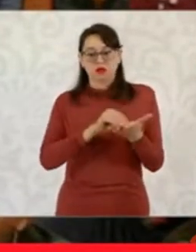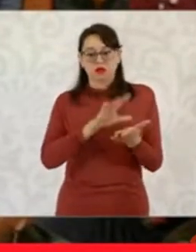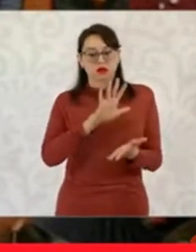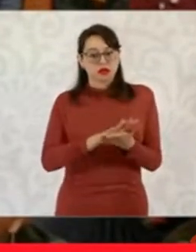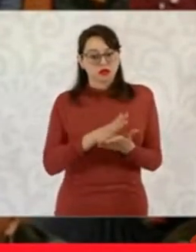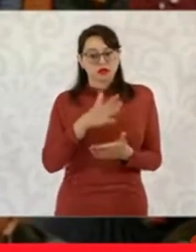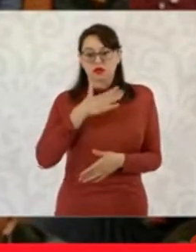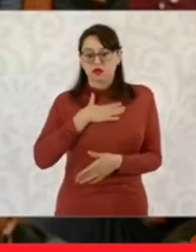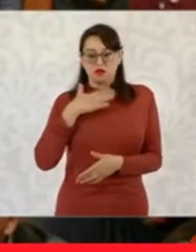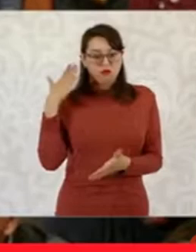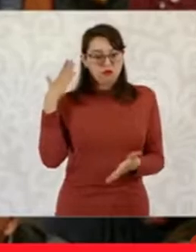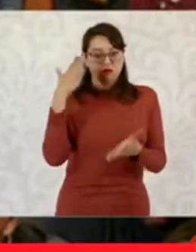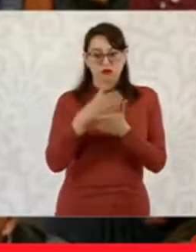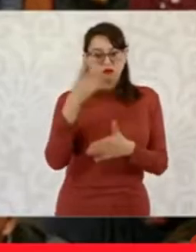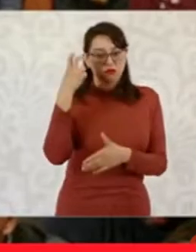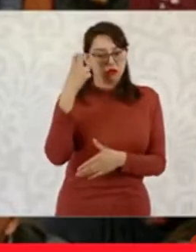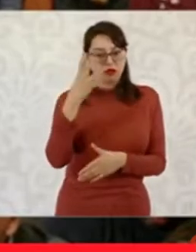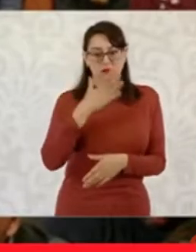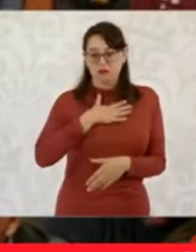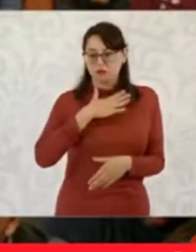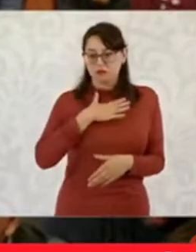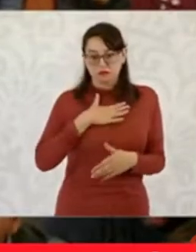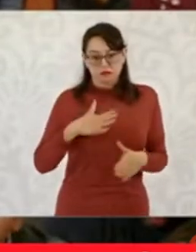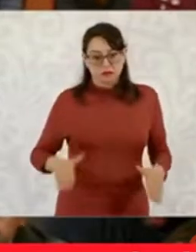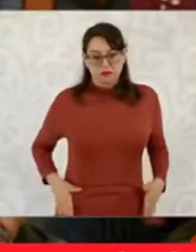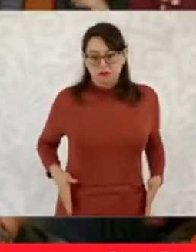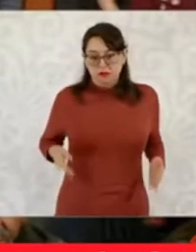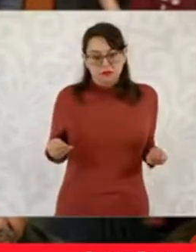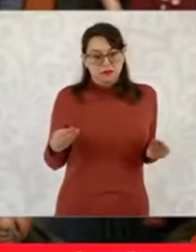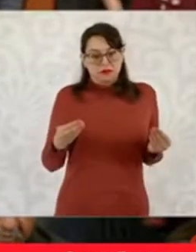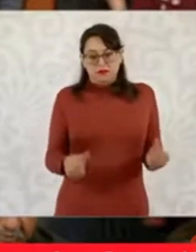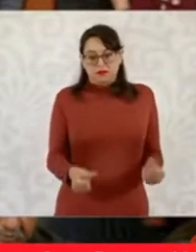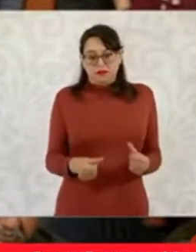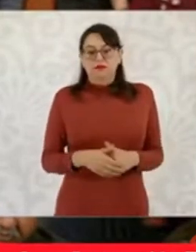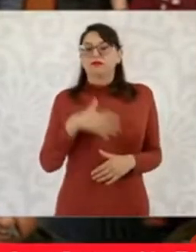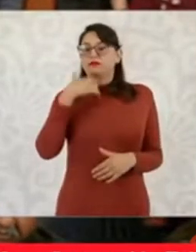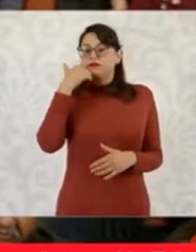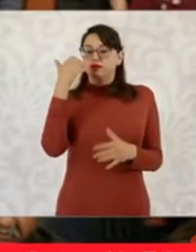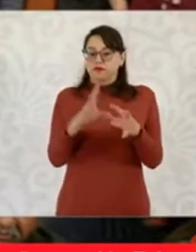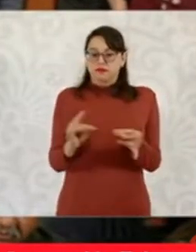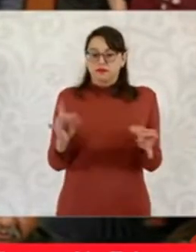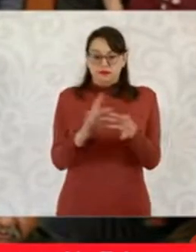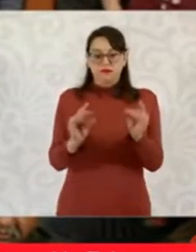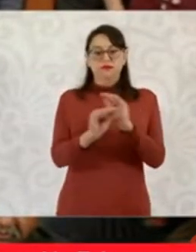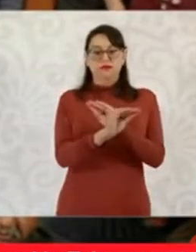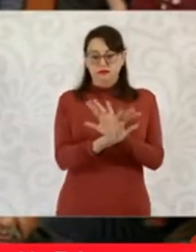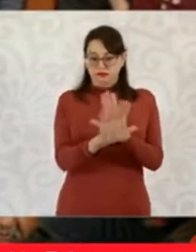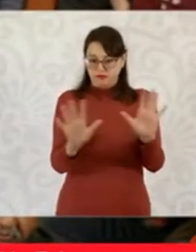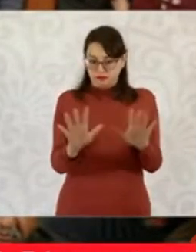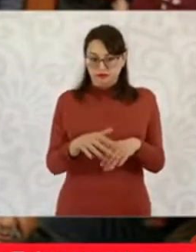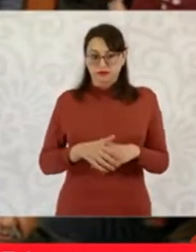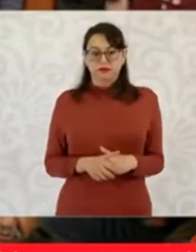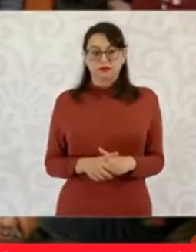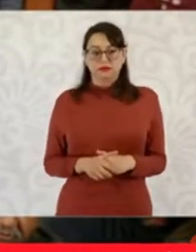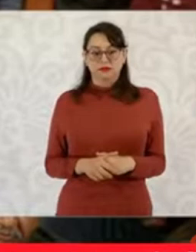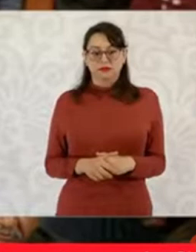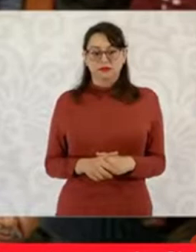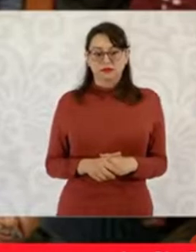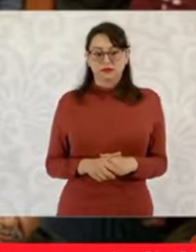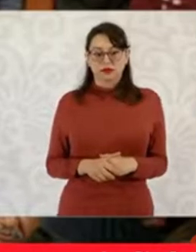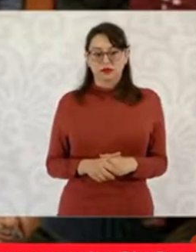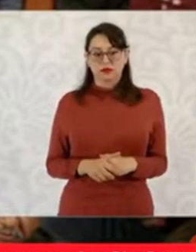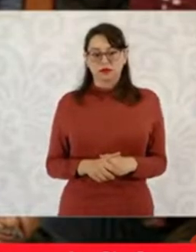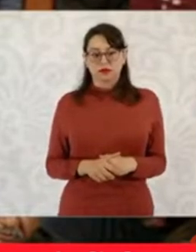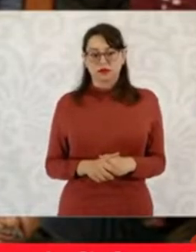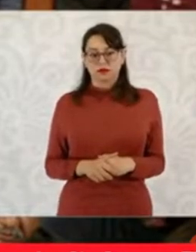pie y eso yo quisiera aclararlo. Ahora bien, también aquí hay que mencionar y quiero, híjoles, otra de las